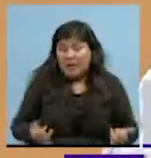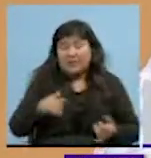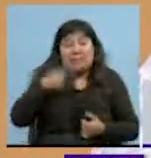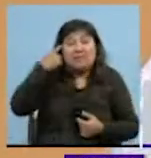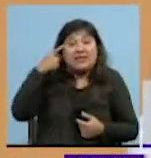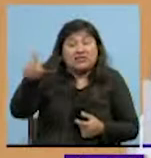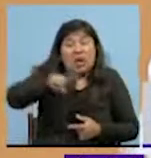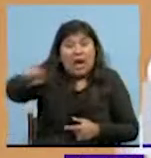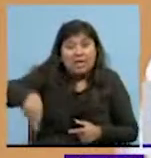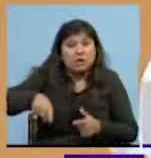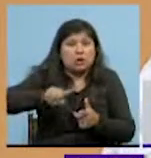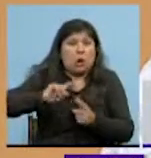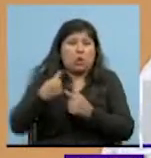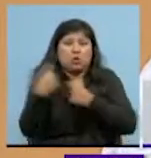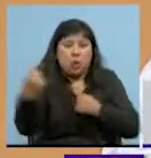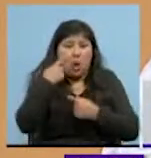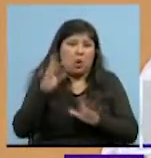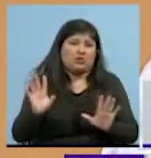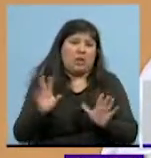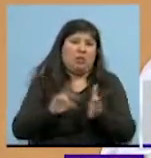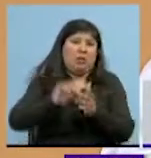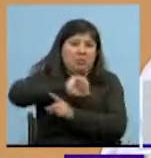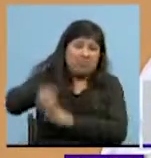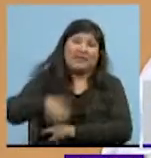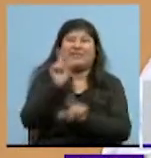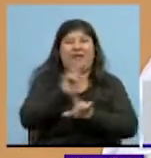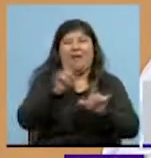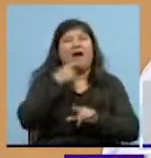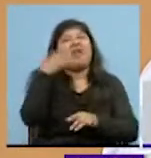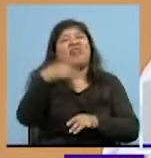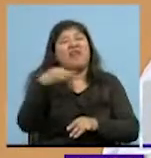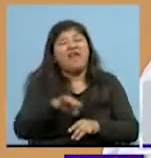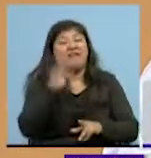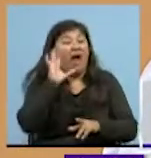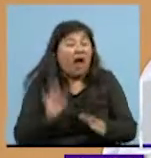es la médica ejecutiva de la zona, que es la